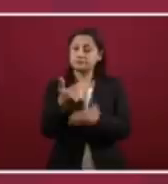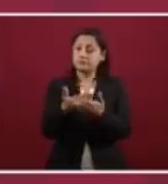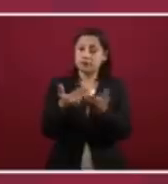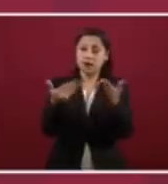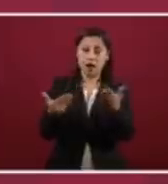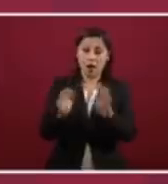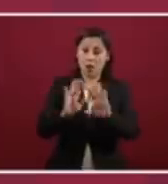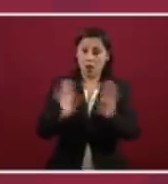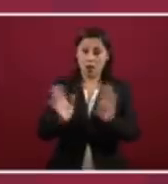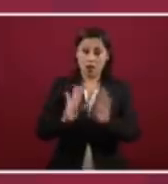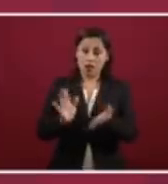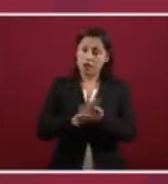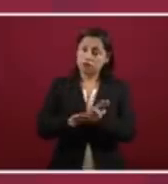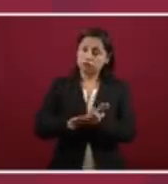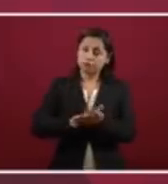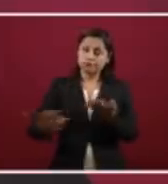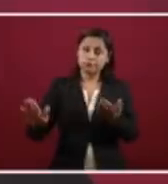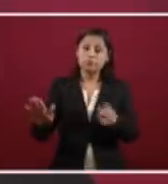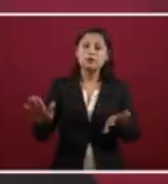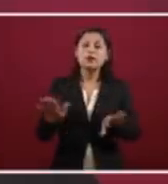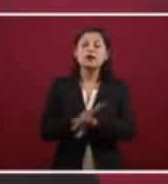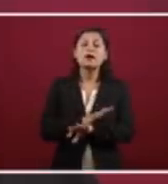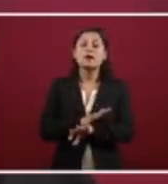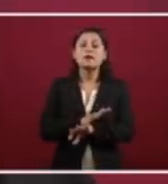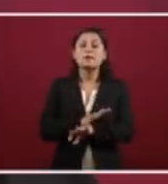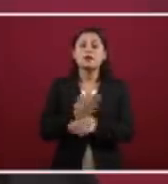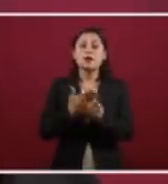a nadie, y